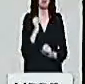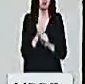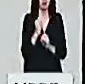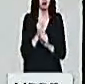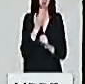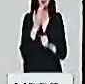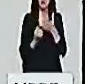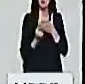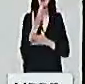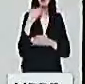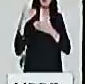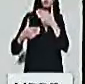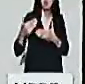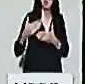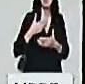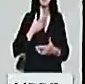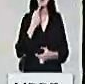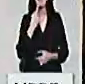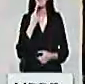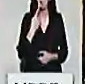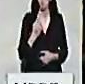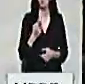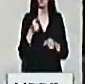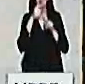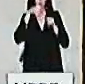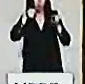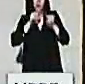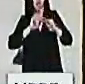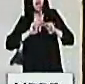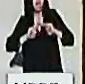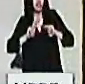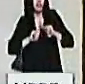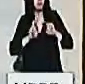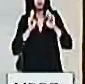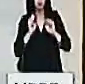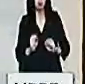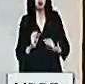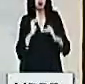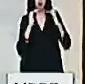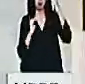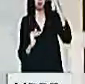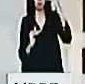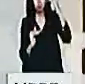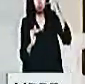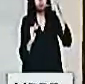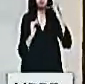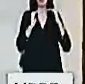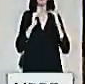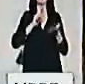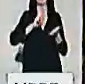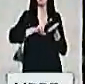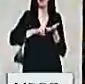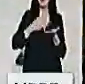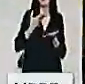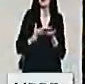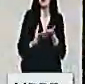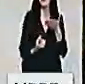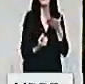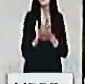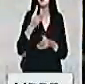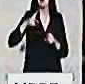y nuevas funcionalidades. Mi pregunta es, ¿qué harían ustedes para poder reducir esas brechas para que realmente saquemos provecho a estas